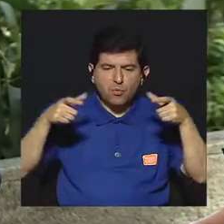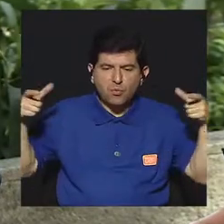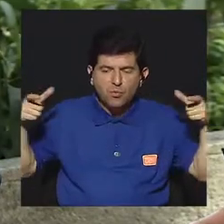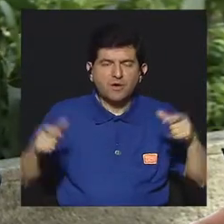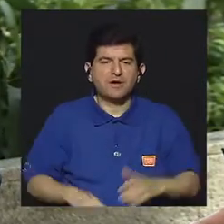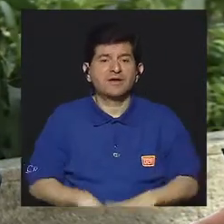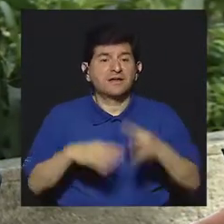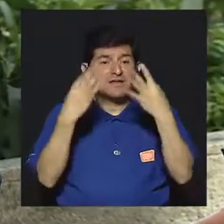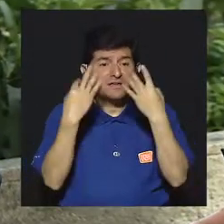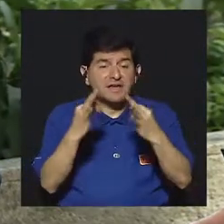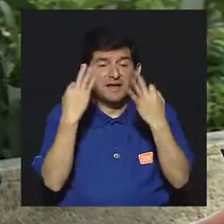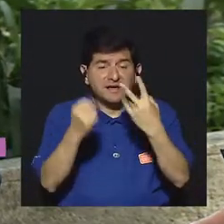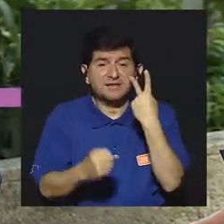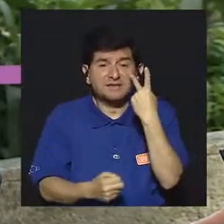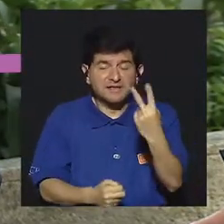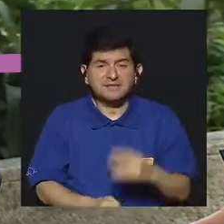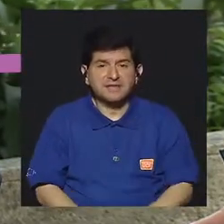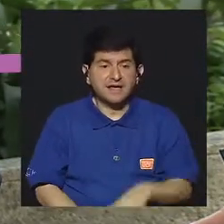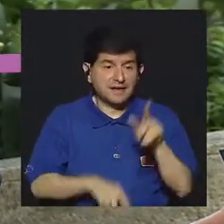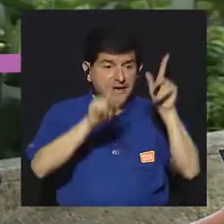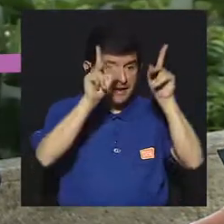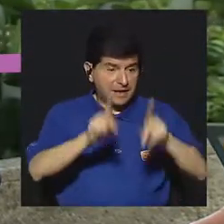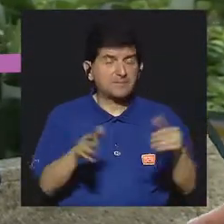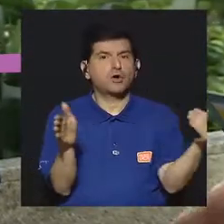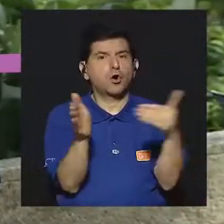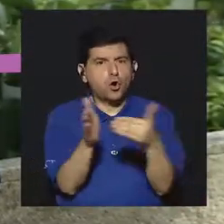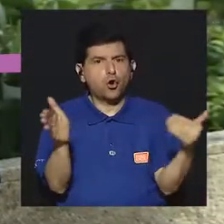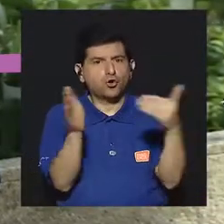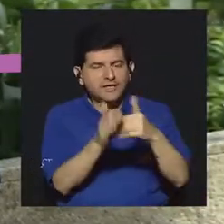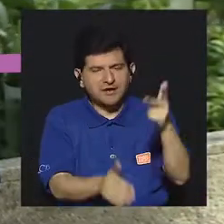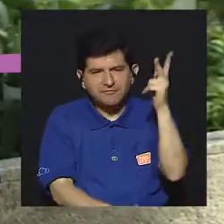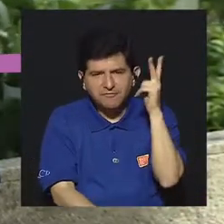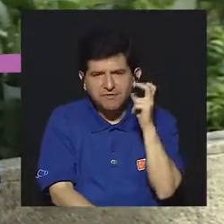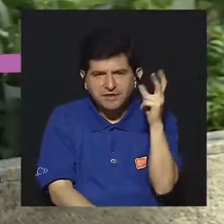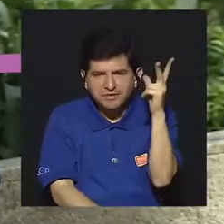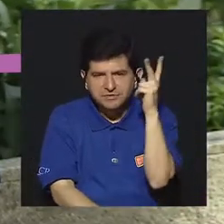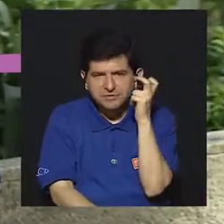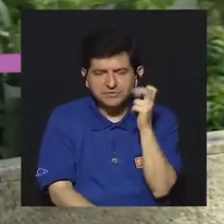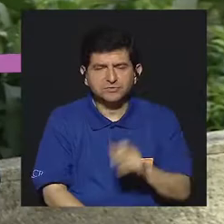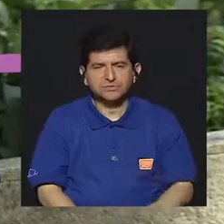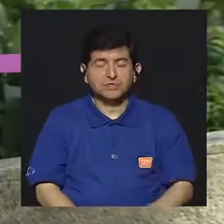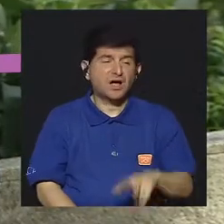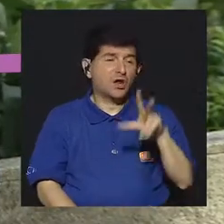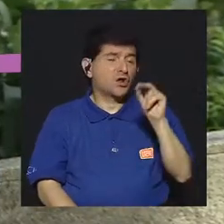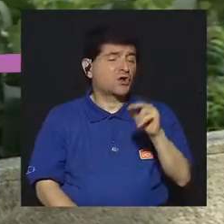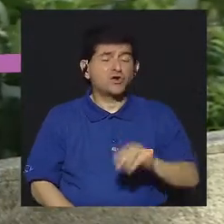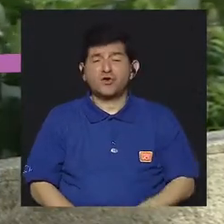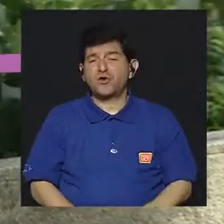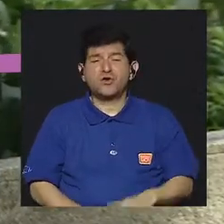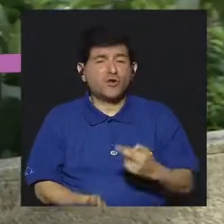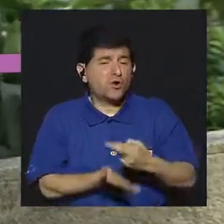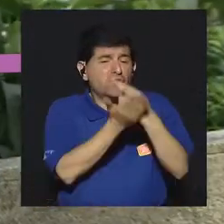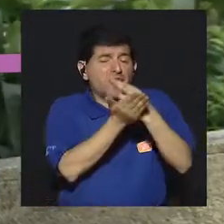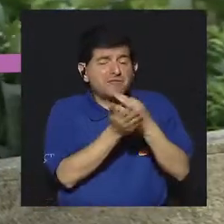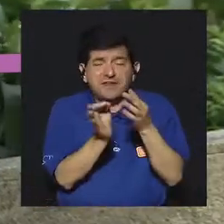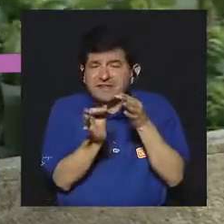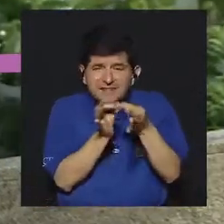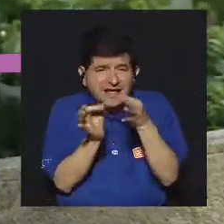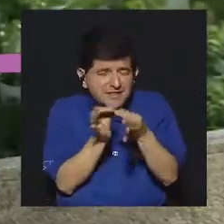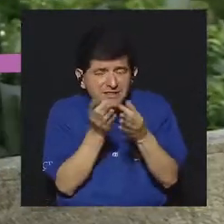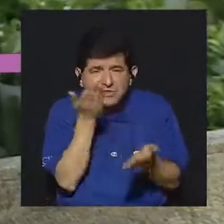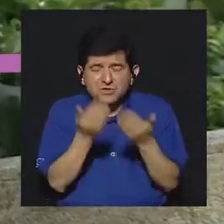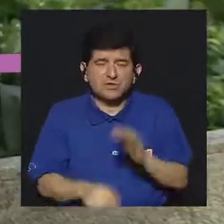donde nosotros tenemos que tratar de ver cómo hacemos que esa persona vuelva a escuchar esos tipos de sonidos, ya no rehabilitando por las células,